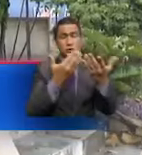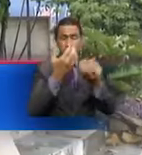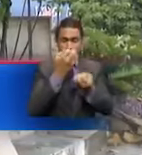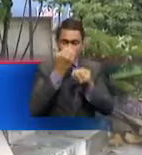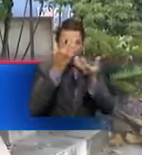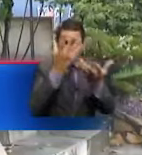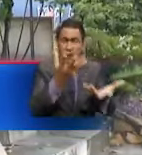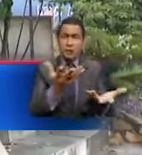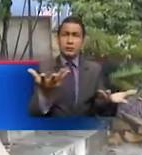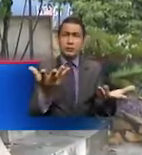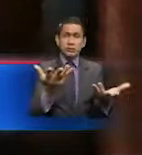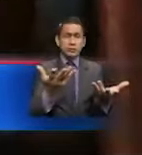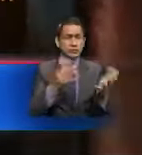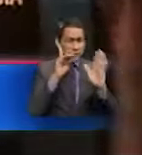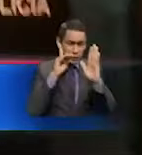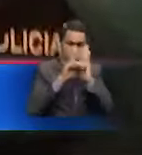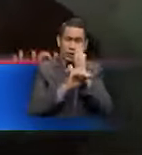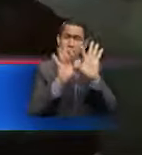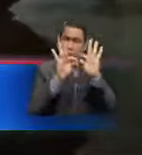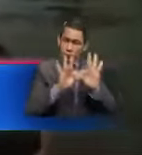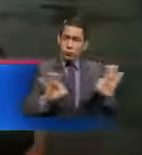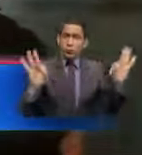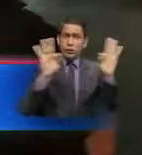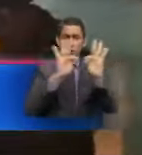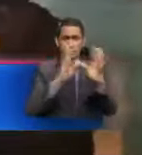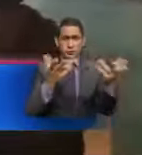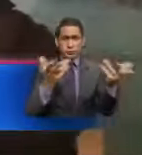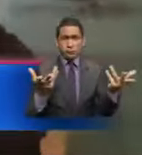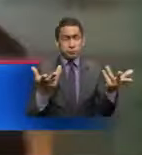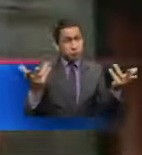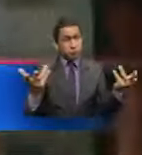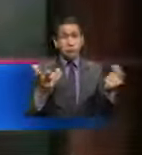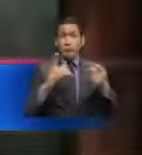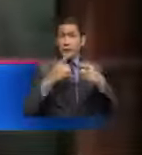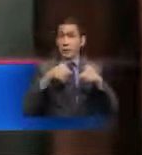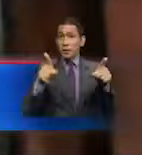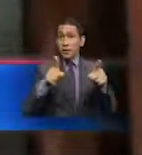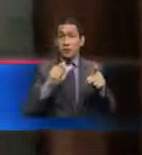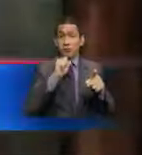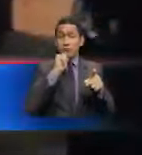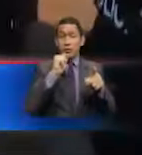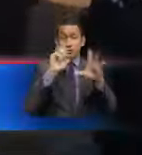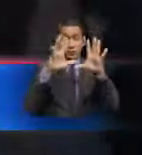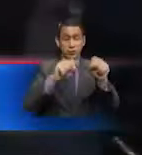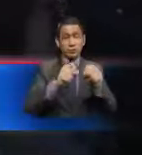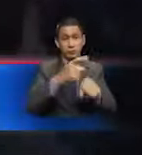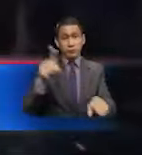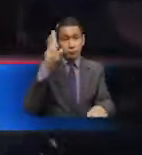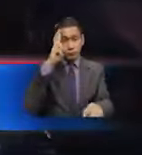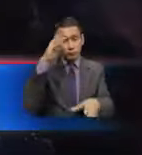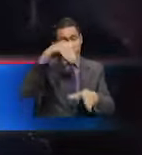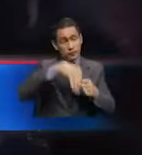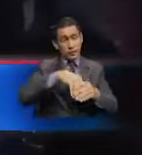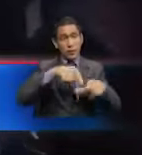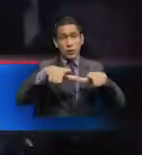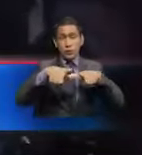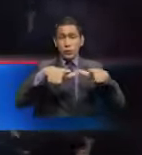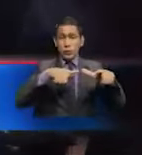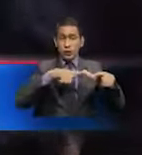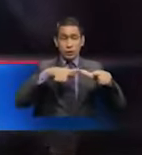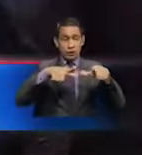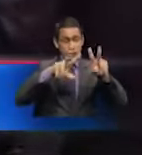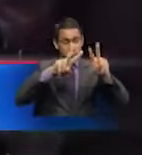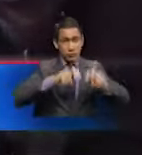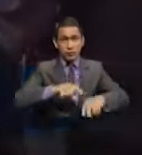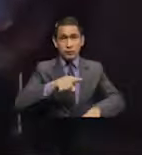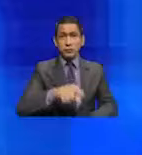canales que están ya informados. En el operativo no se registraron personas aprehendidas. Jorge García, TC